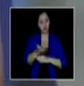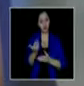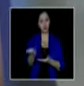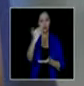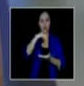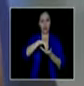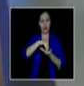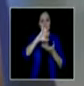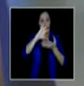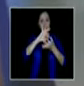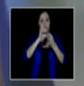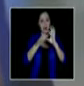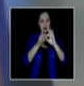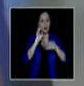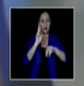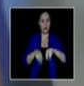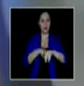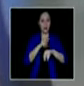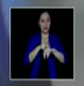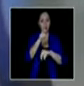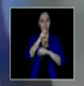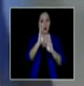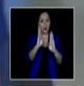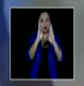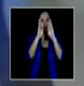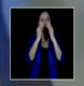en contadas horas. Estén muy pendientes de la